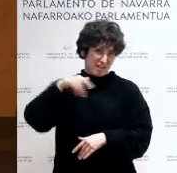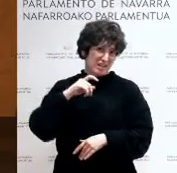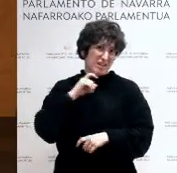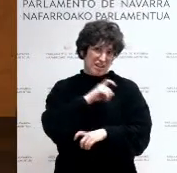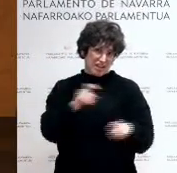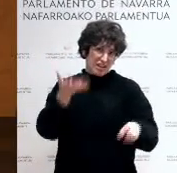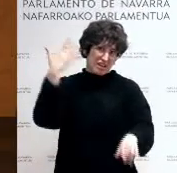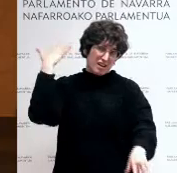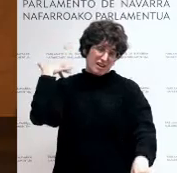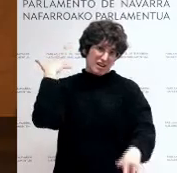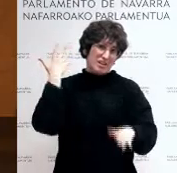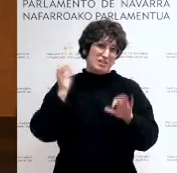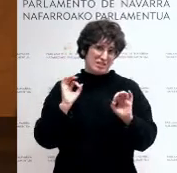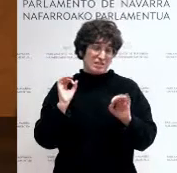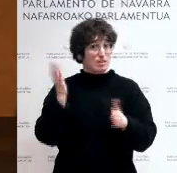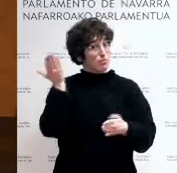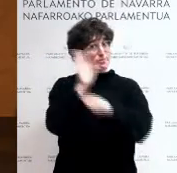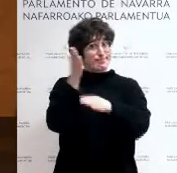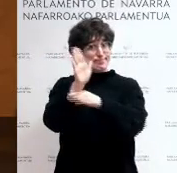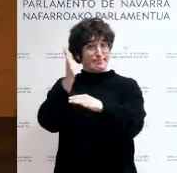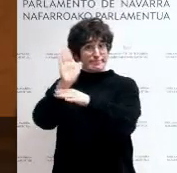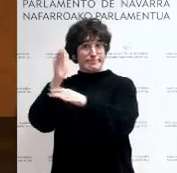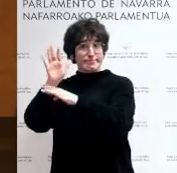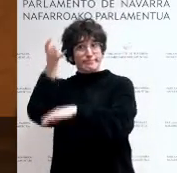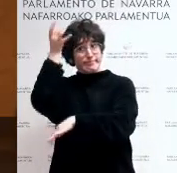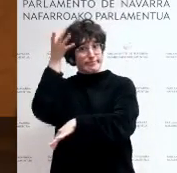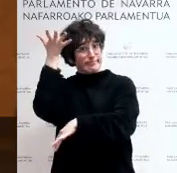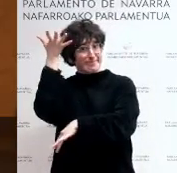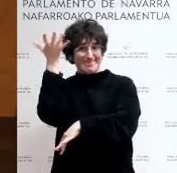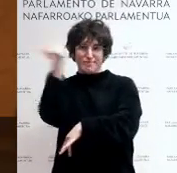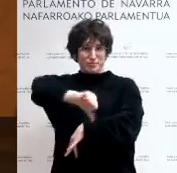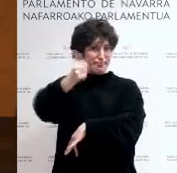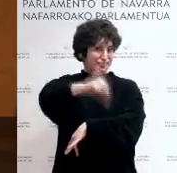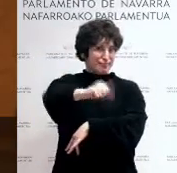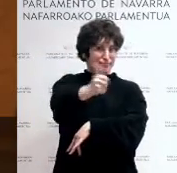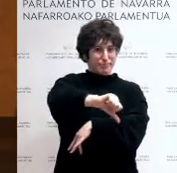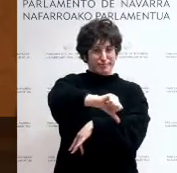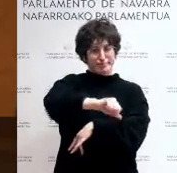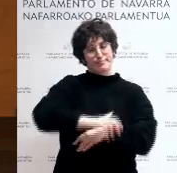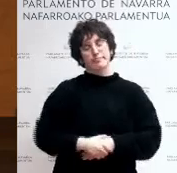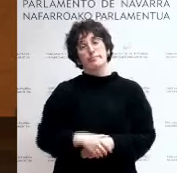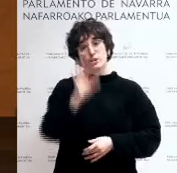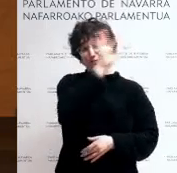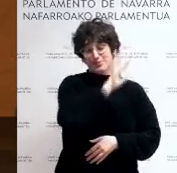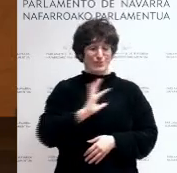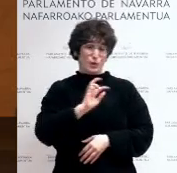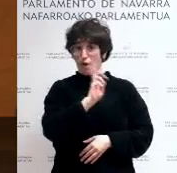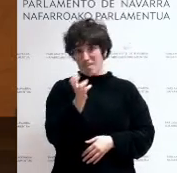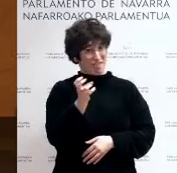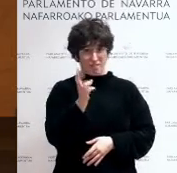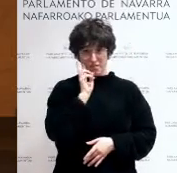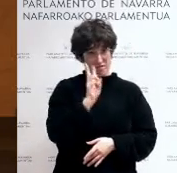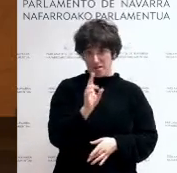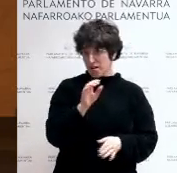las iniciativas que hemos presentado en este Parlamento a ese respecto pues no han sido aprobadas. Otras comunidades nos han tomado claramente la delantera.